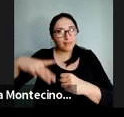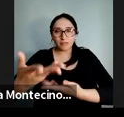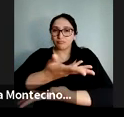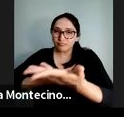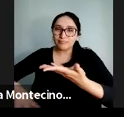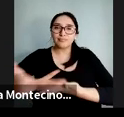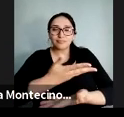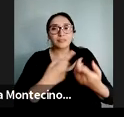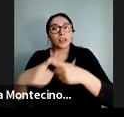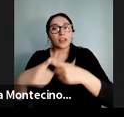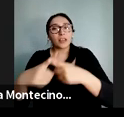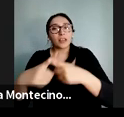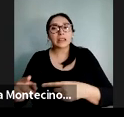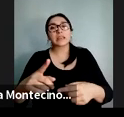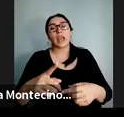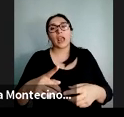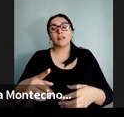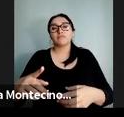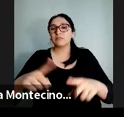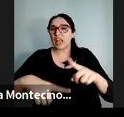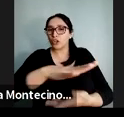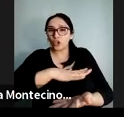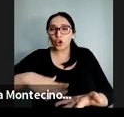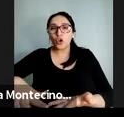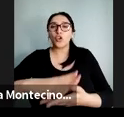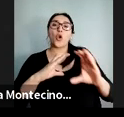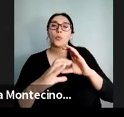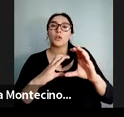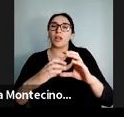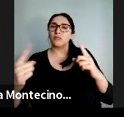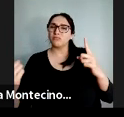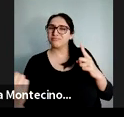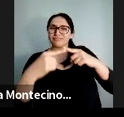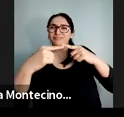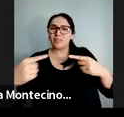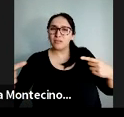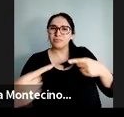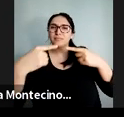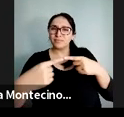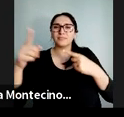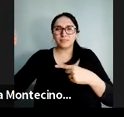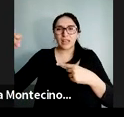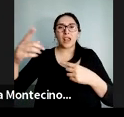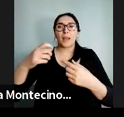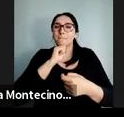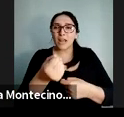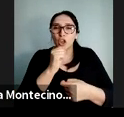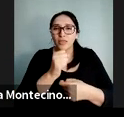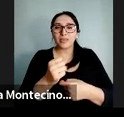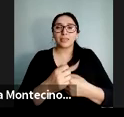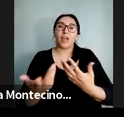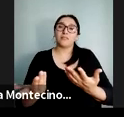están en los territorios, con comunicadoras que están en zonas de conflicto, poder acompañar en seguridad digital,